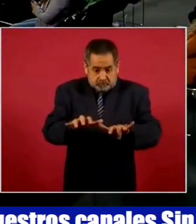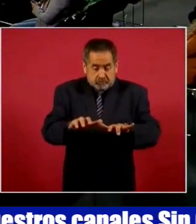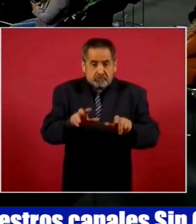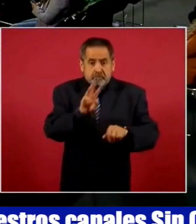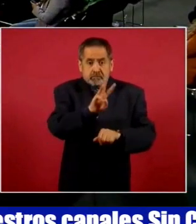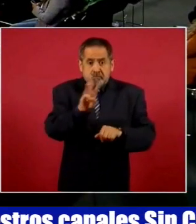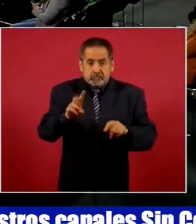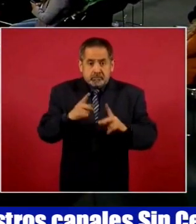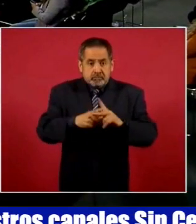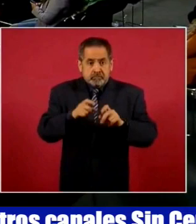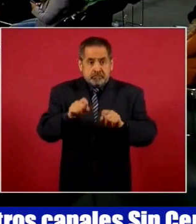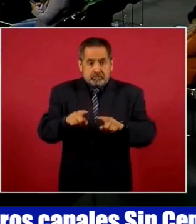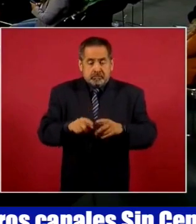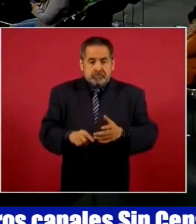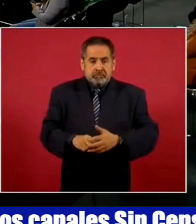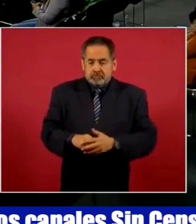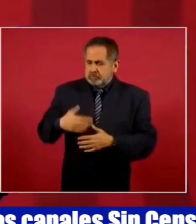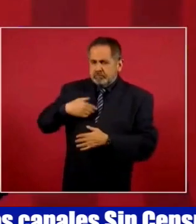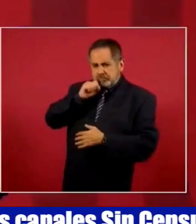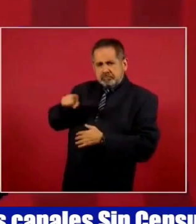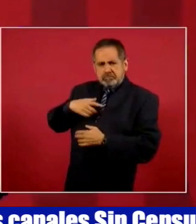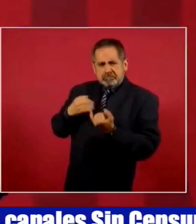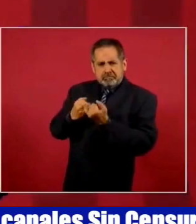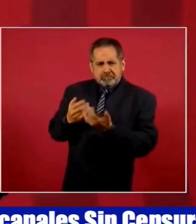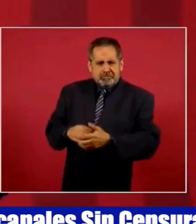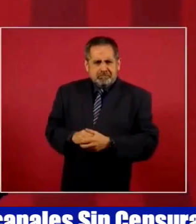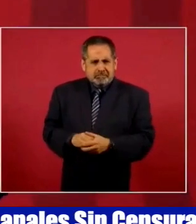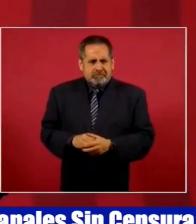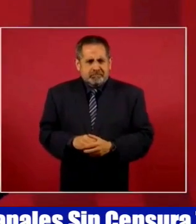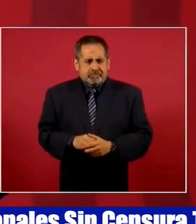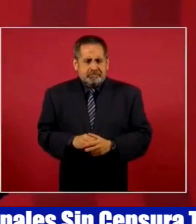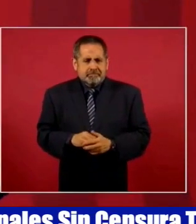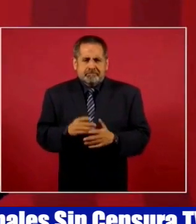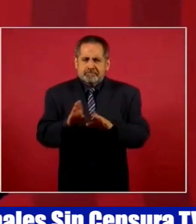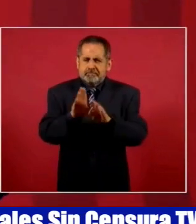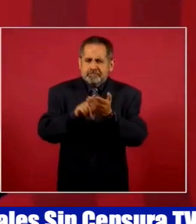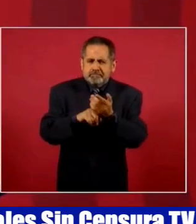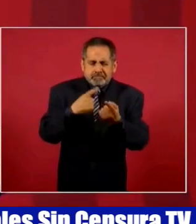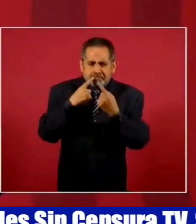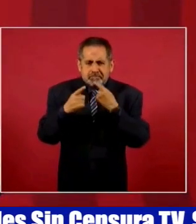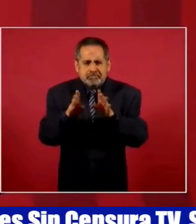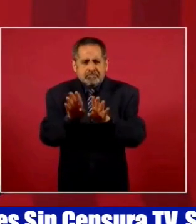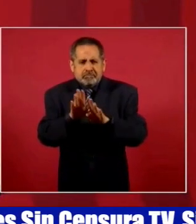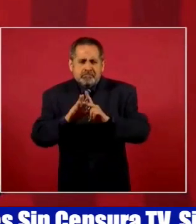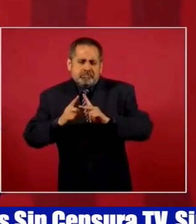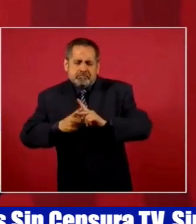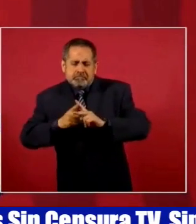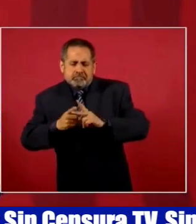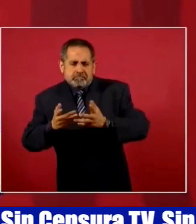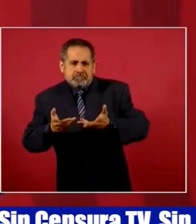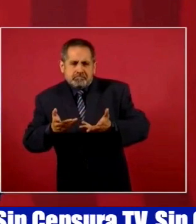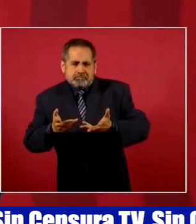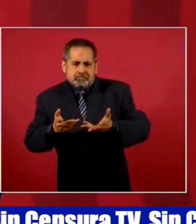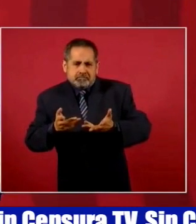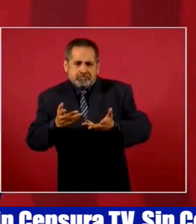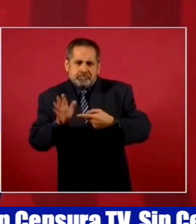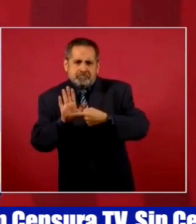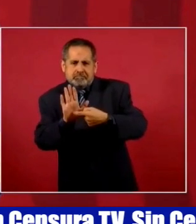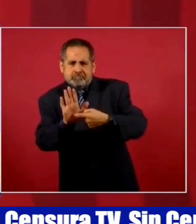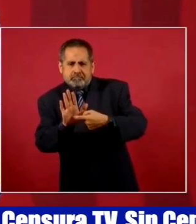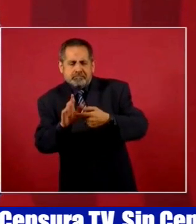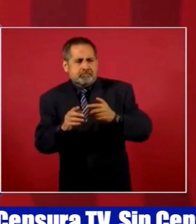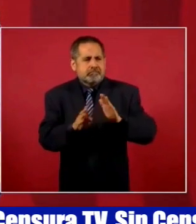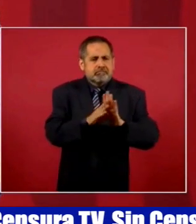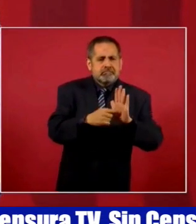Yo también Nada más es cosa de cómo los presentas